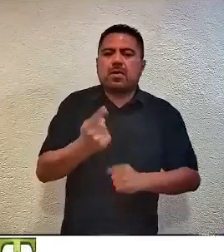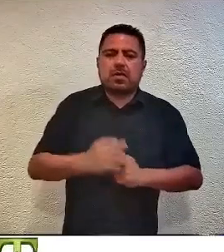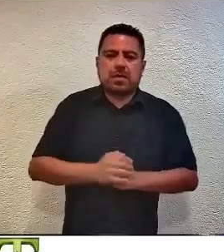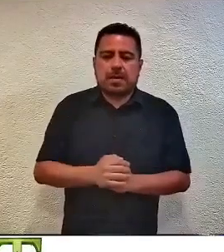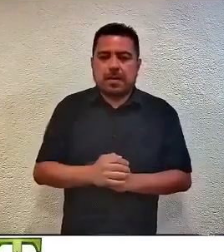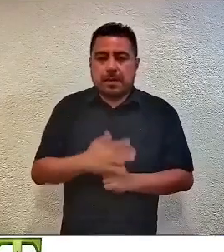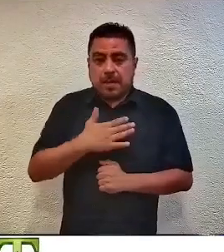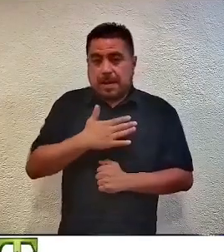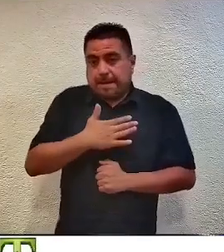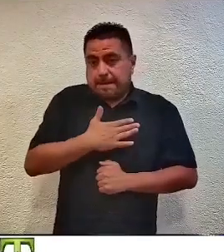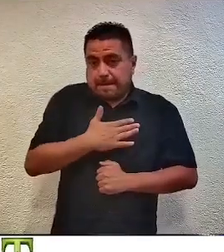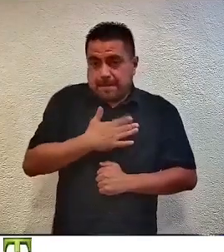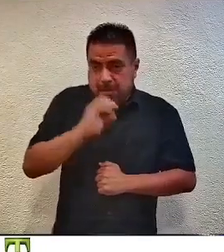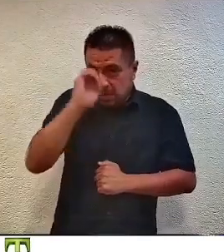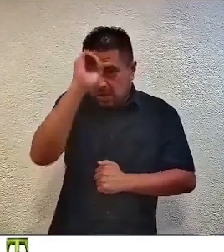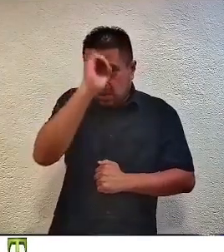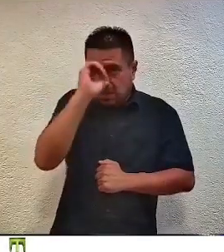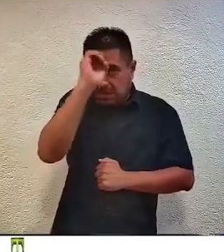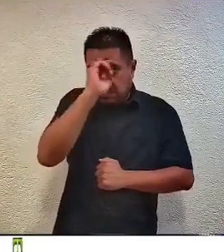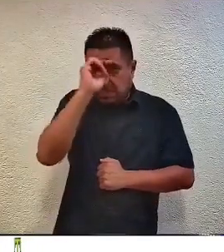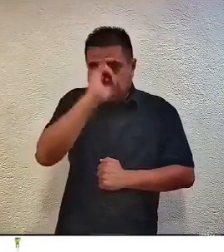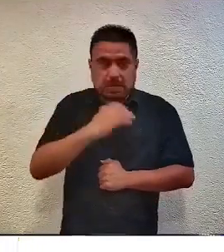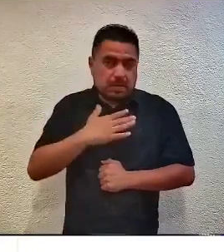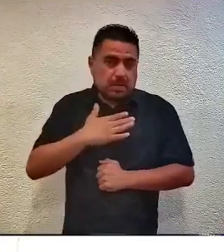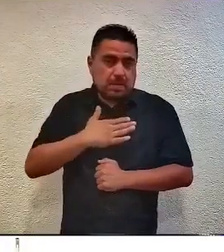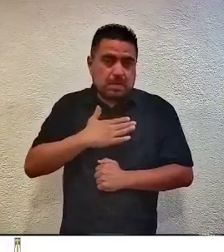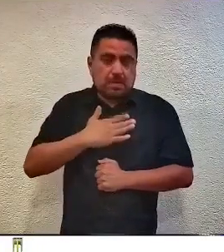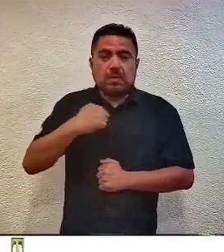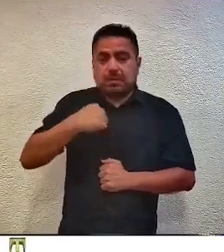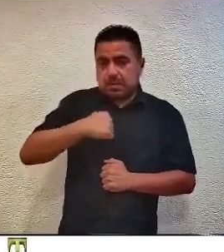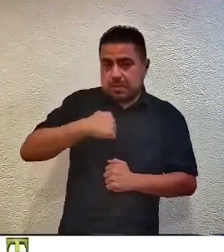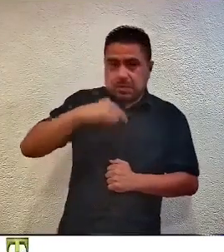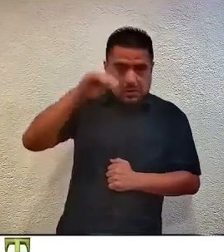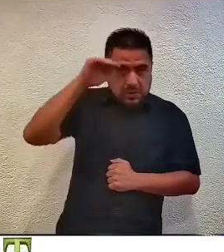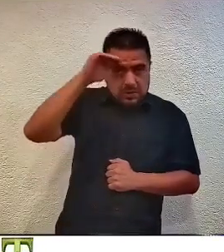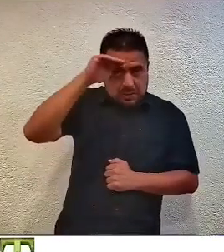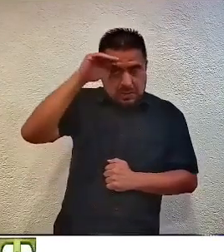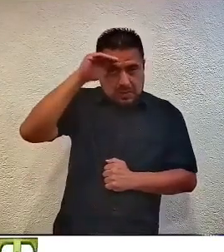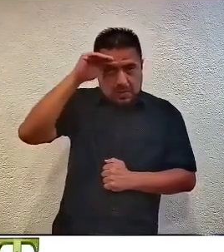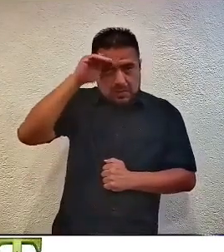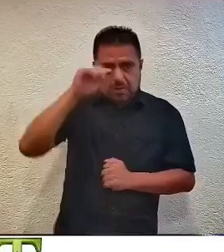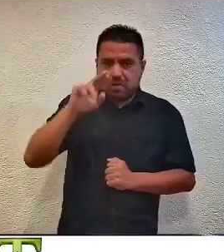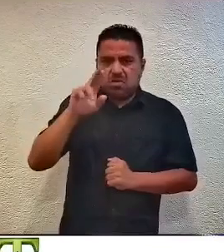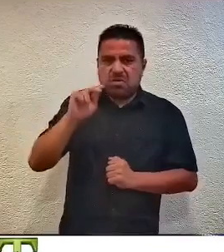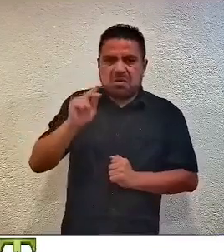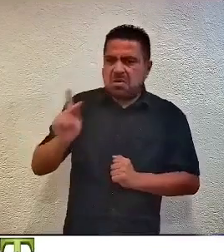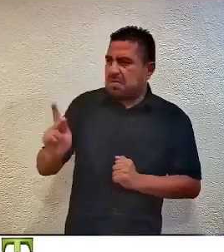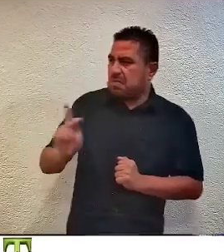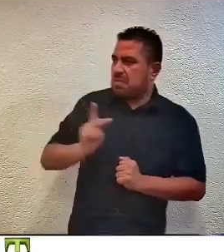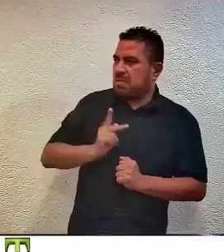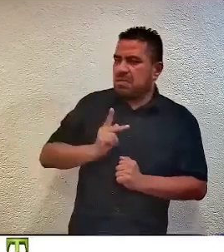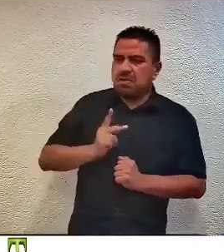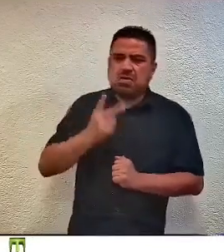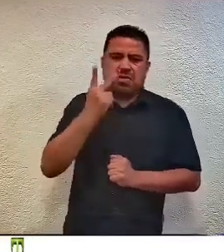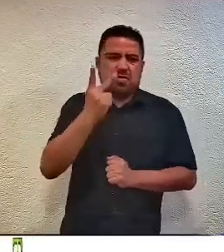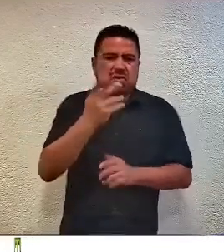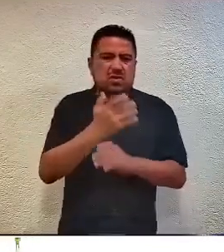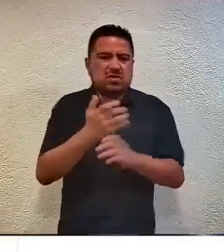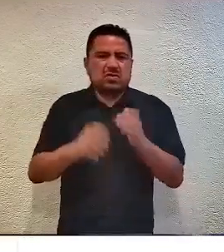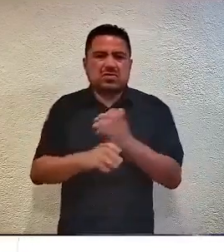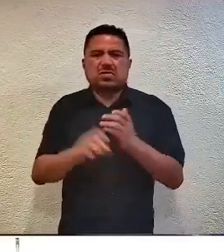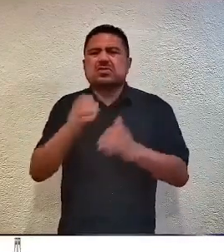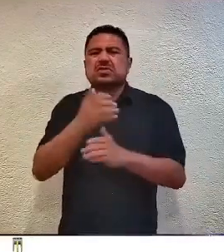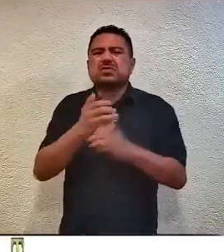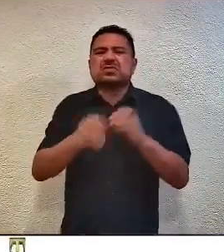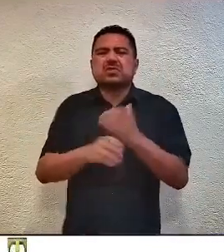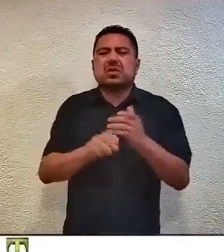en mi opinión, considero o no comparto dos momentos